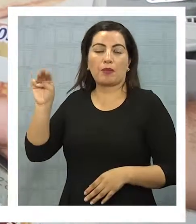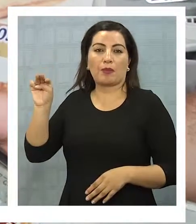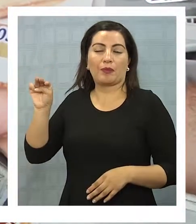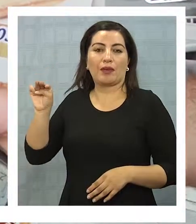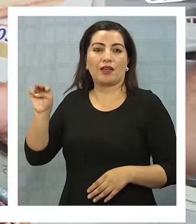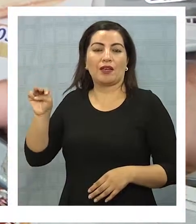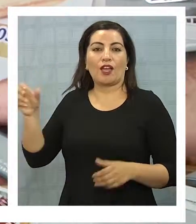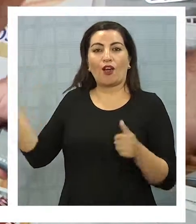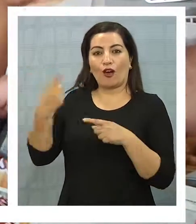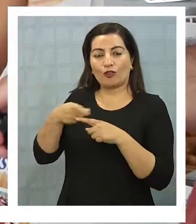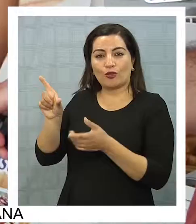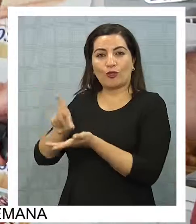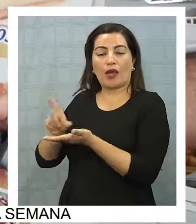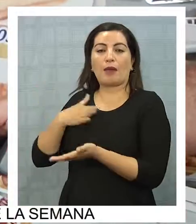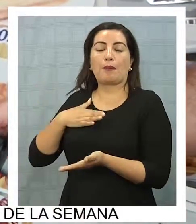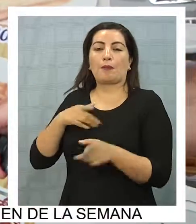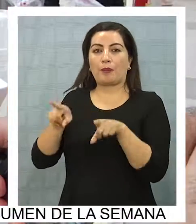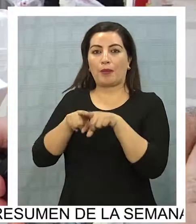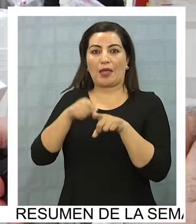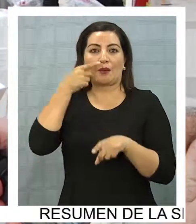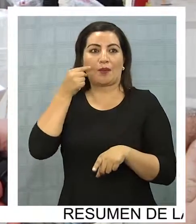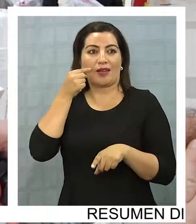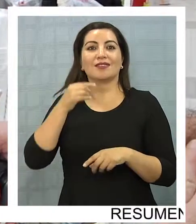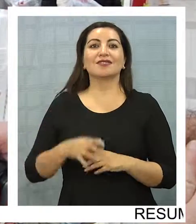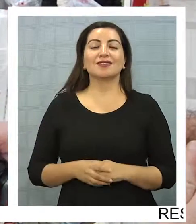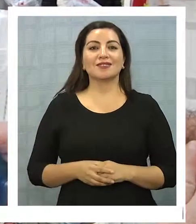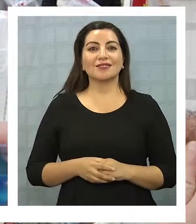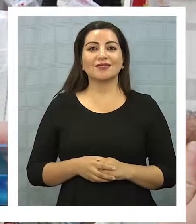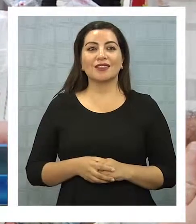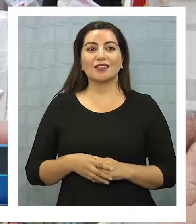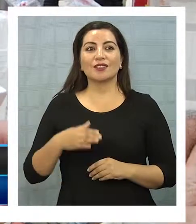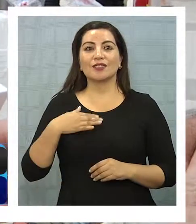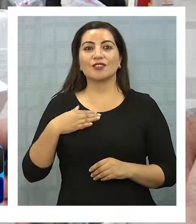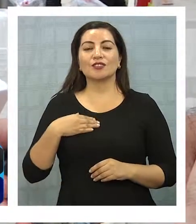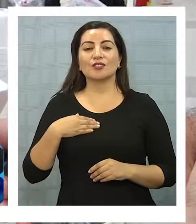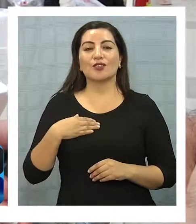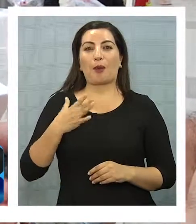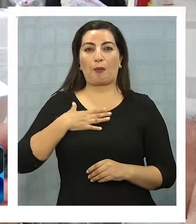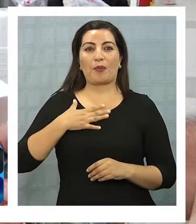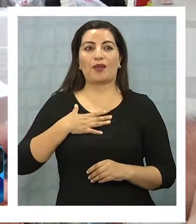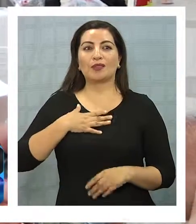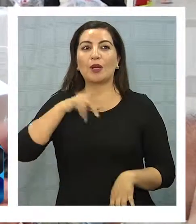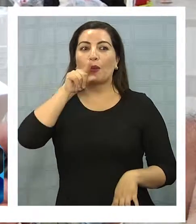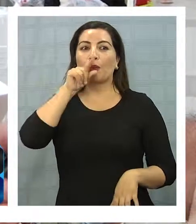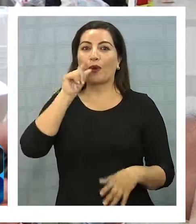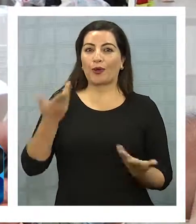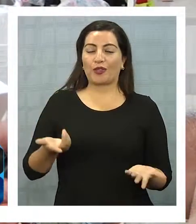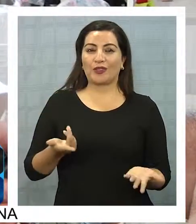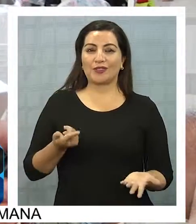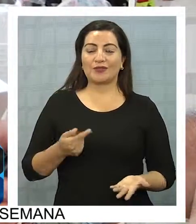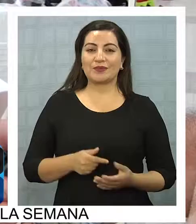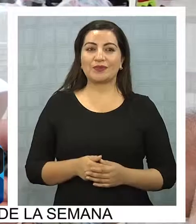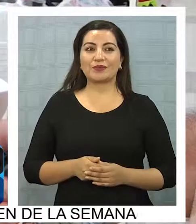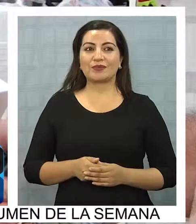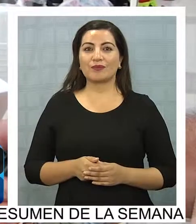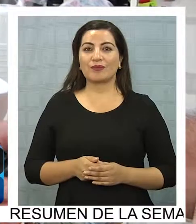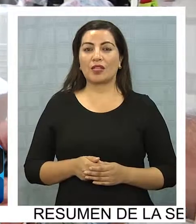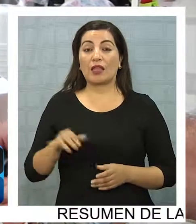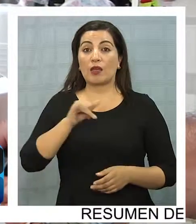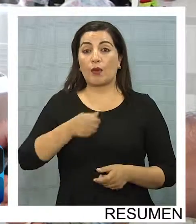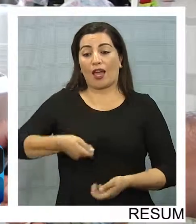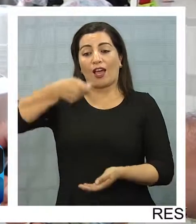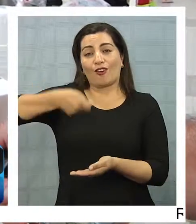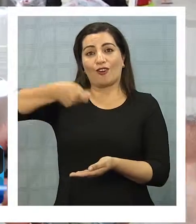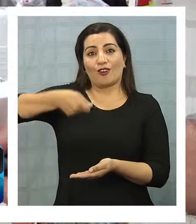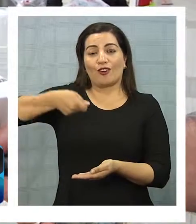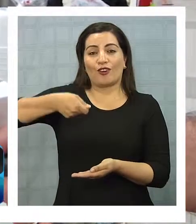en parque está mi hermano, nuestro carrito De los que nosotros cocimos las pechugas para hacer los sandys, lo colamos y lo